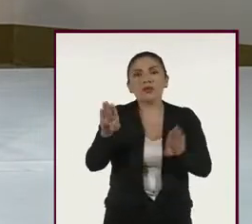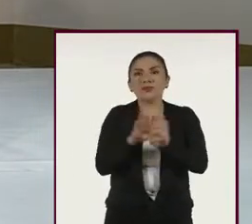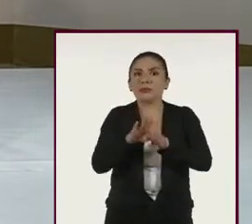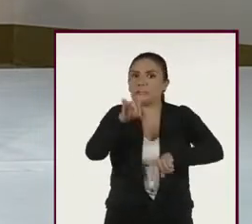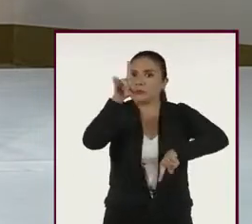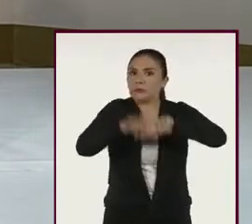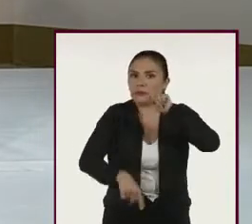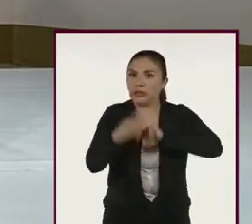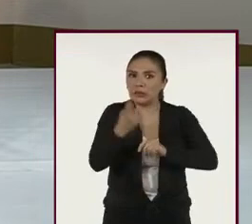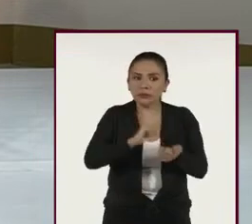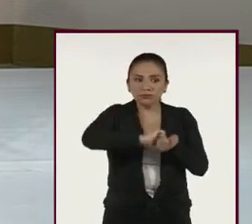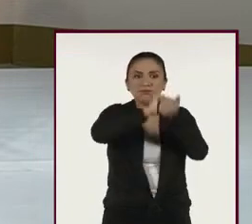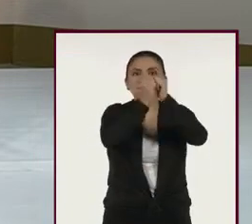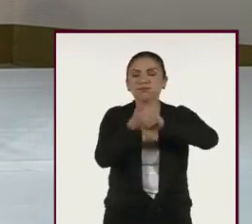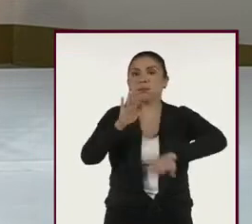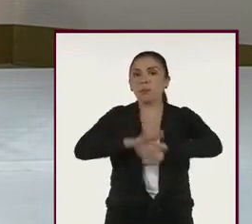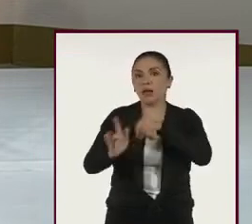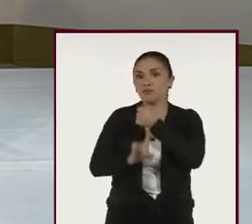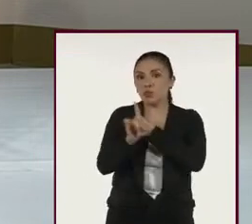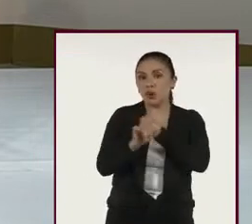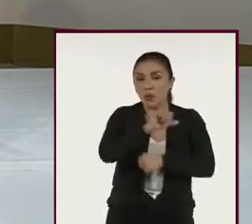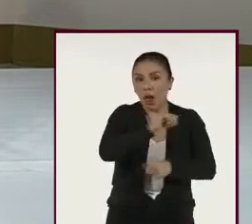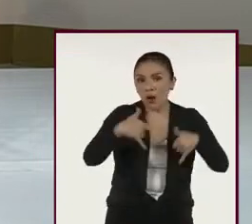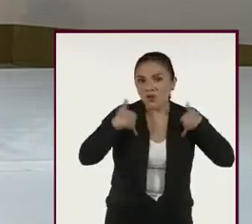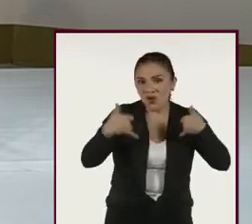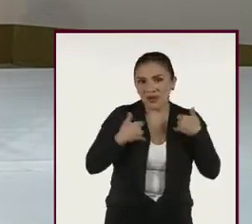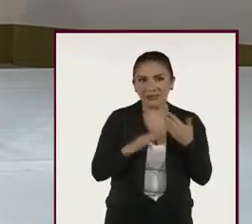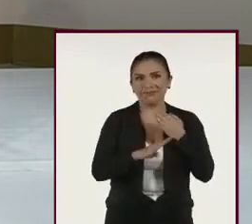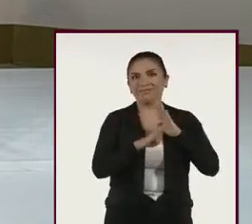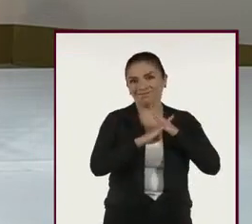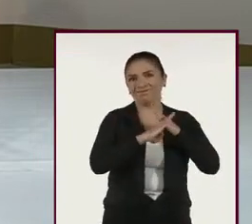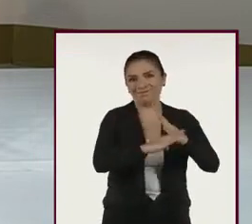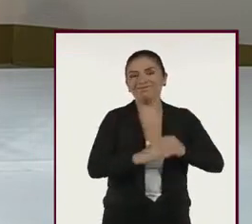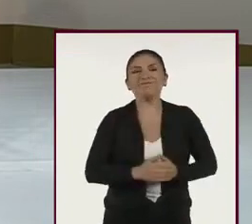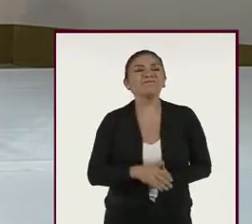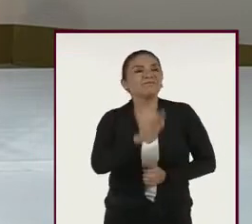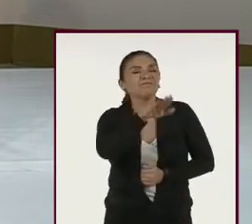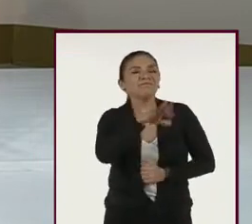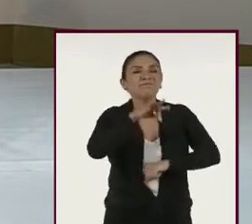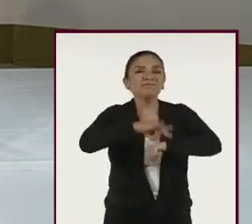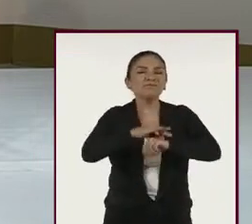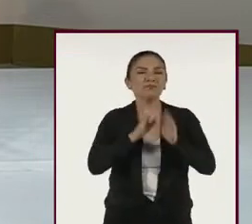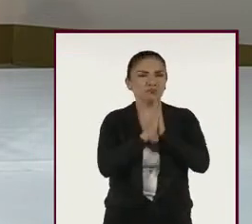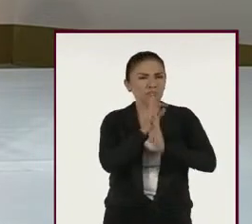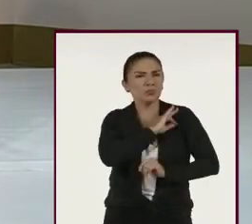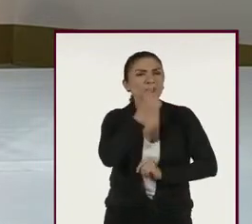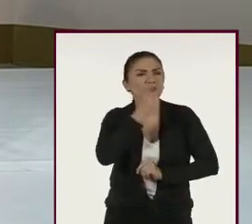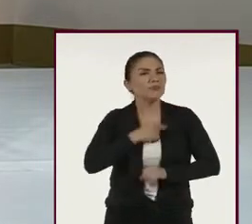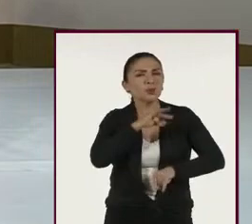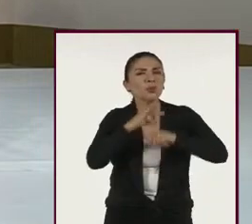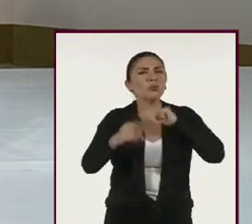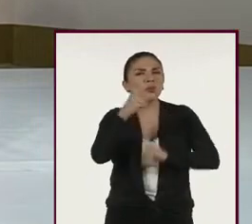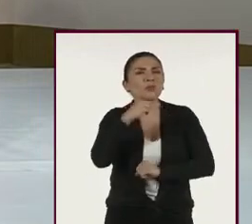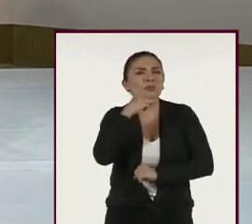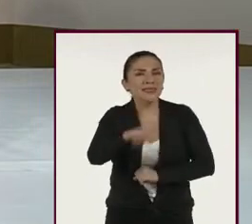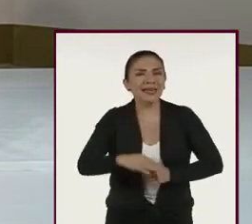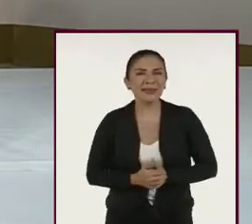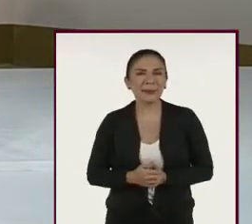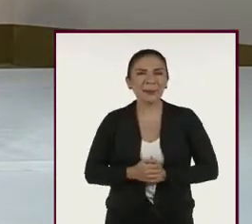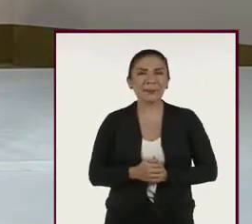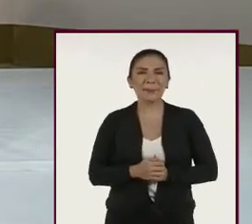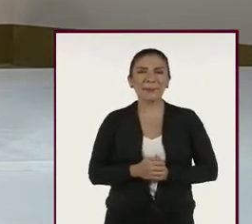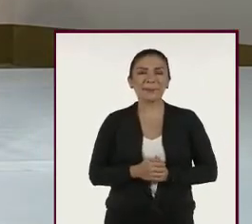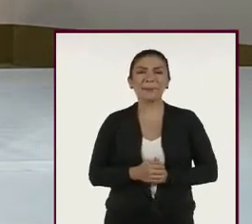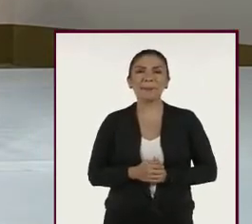evitar el desarrollo de trastornos en adolescentes y jóvenes. Doctora, ¿podría regalarnos un mensaje final antes de